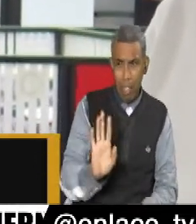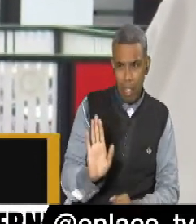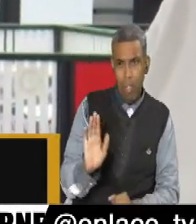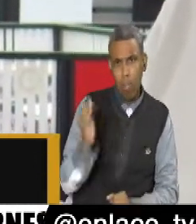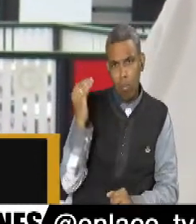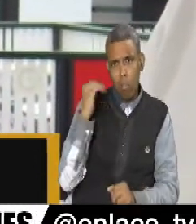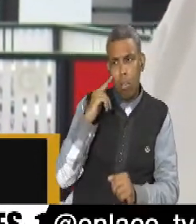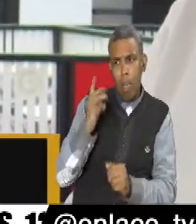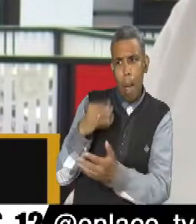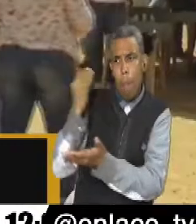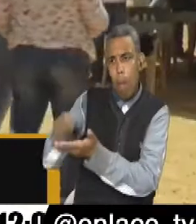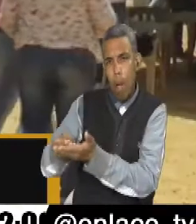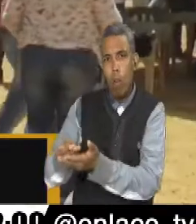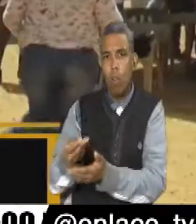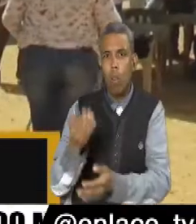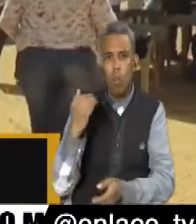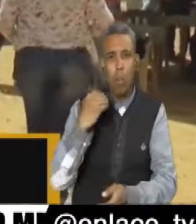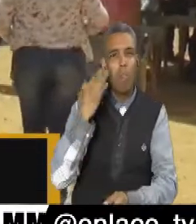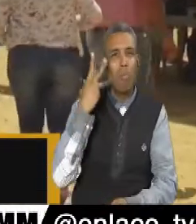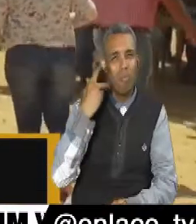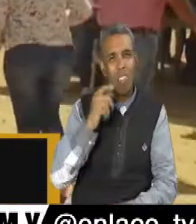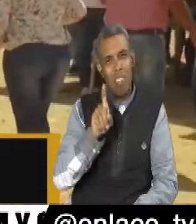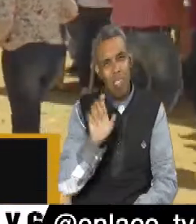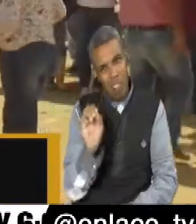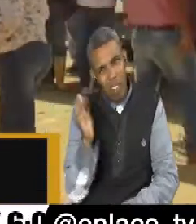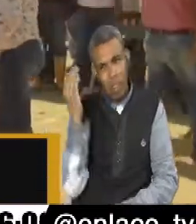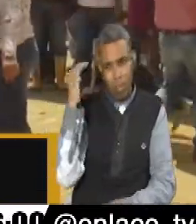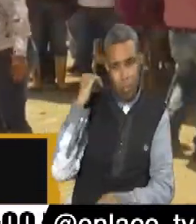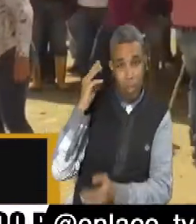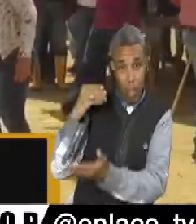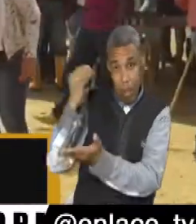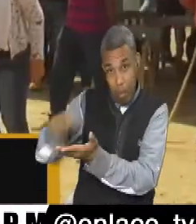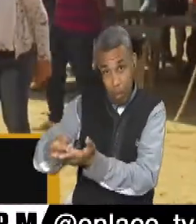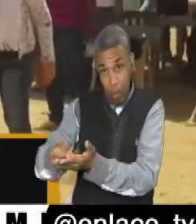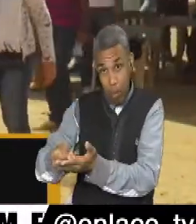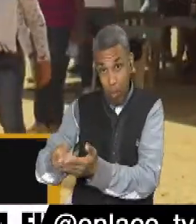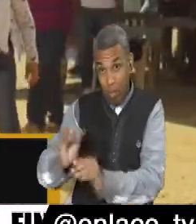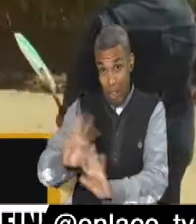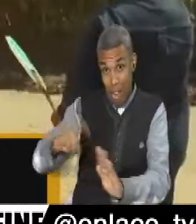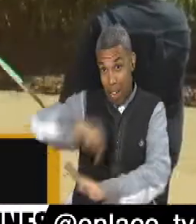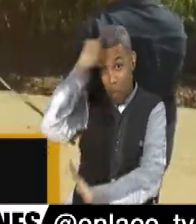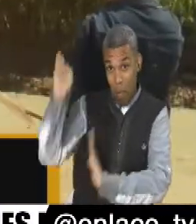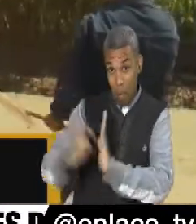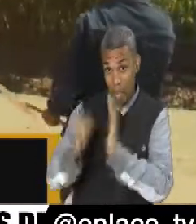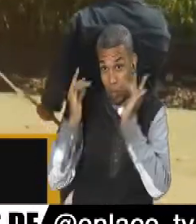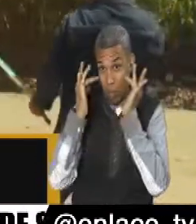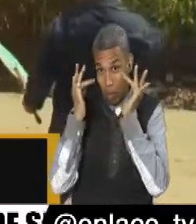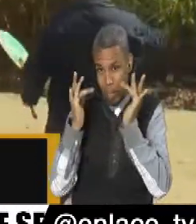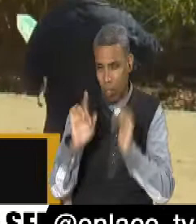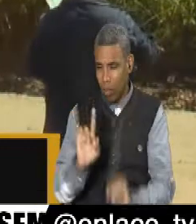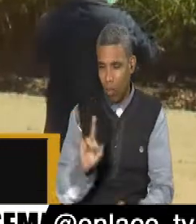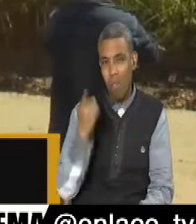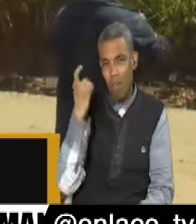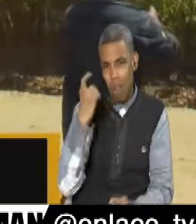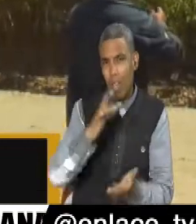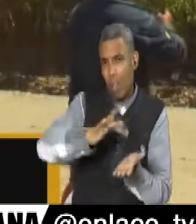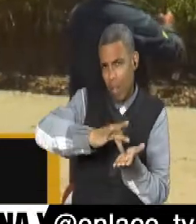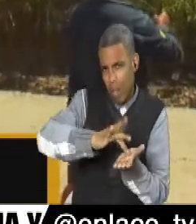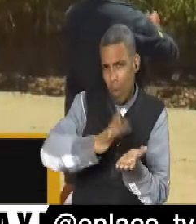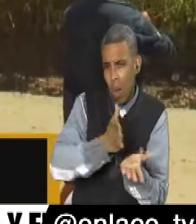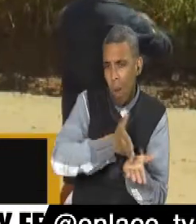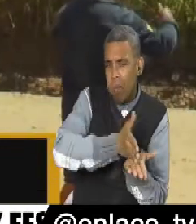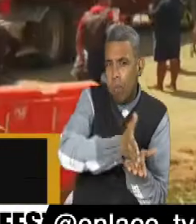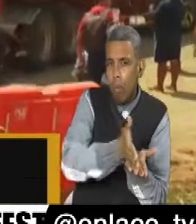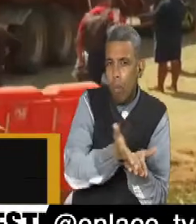de retraso. Todavía quedan deudas pendientes, y eso es lo que estamos revisando y verificando directamente con